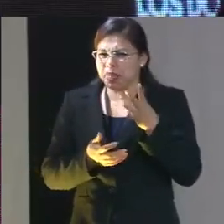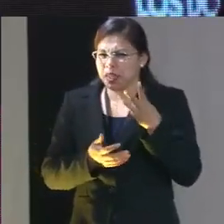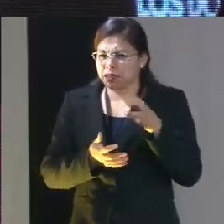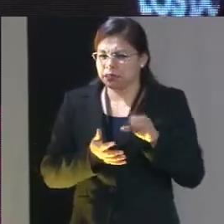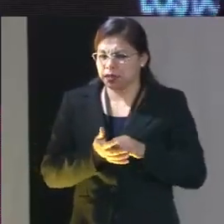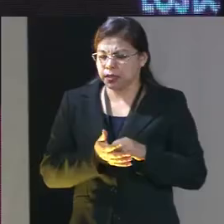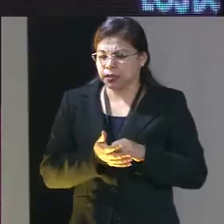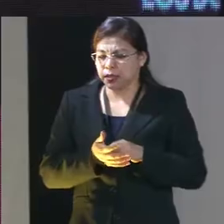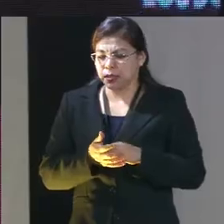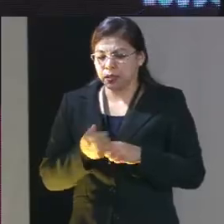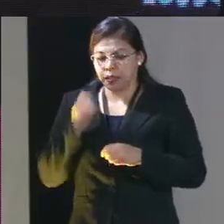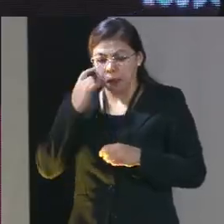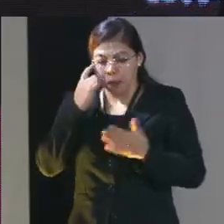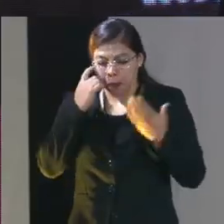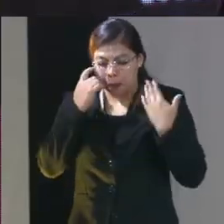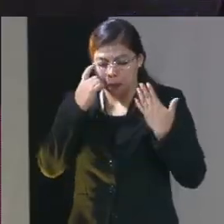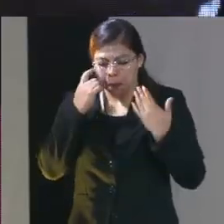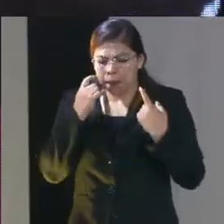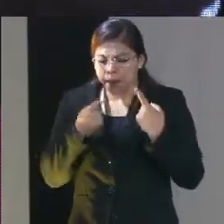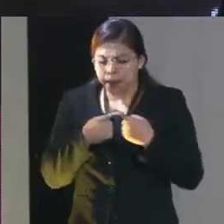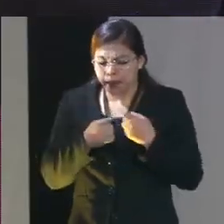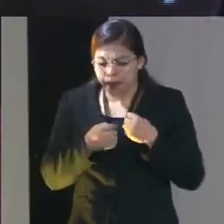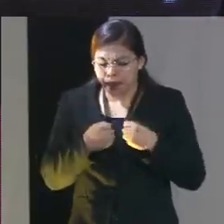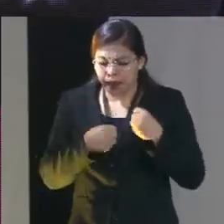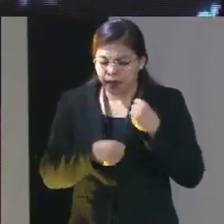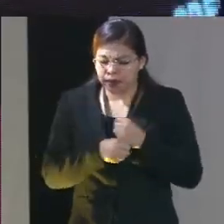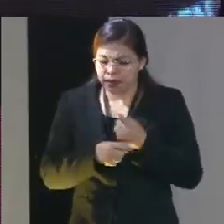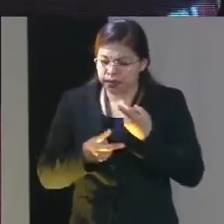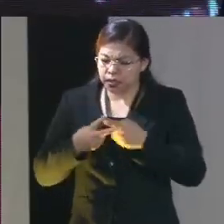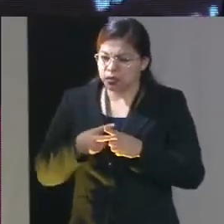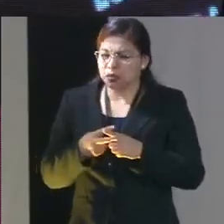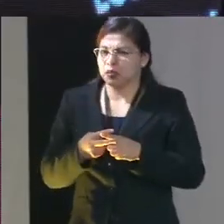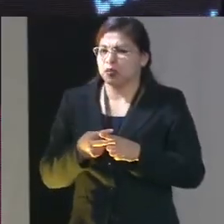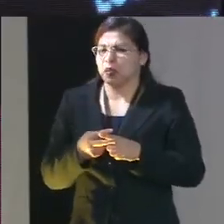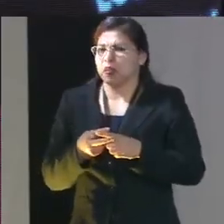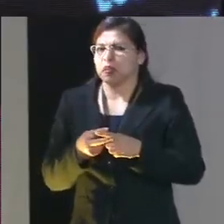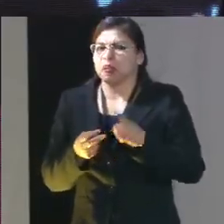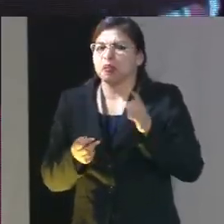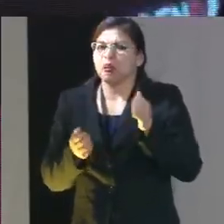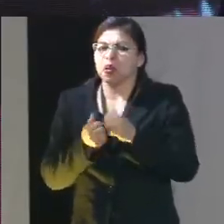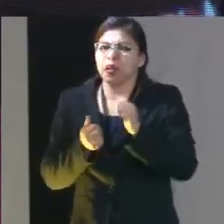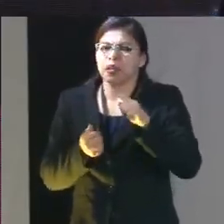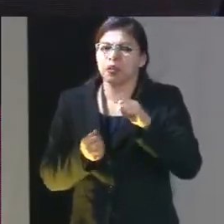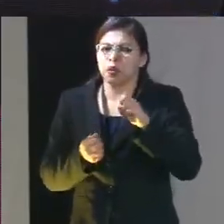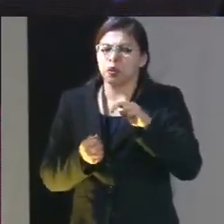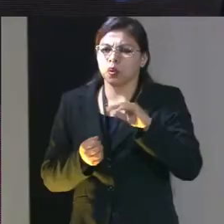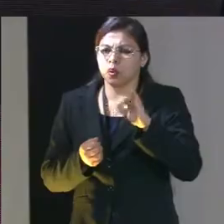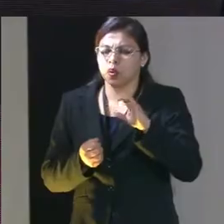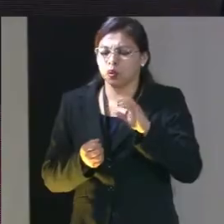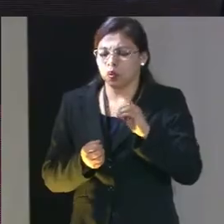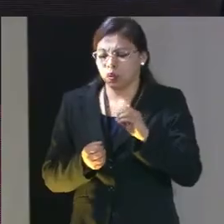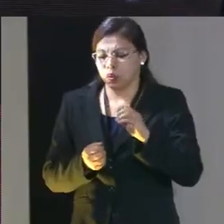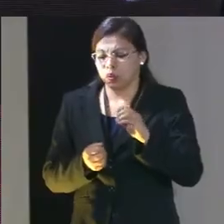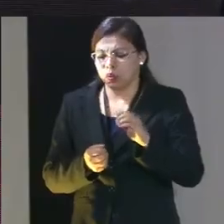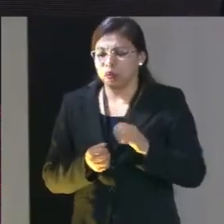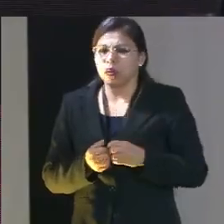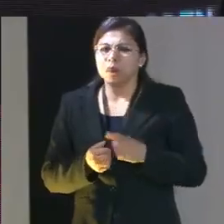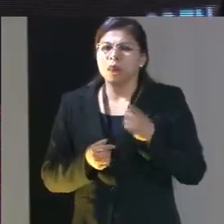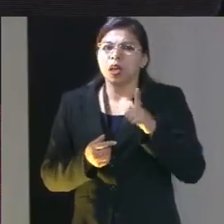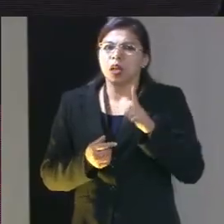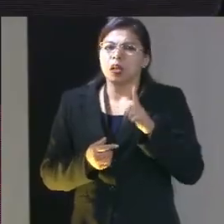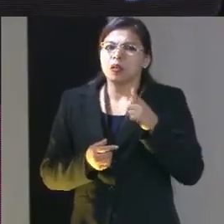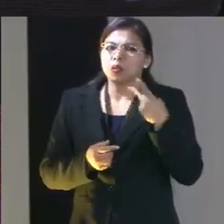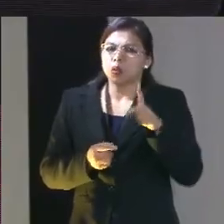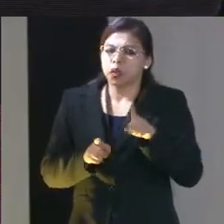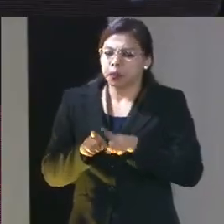Luis Fernando. ¿Qué año? Empezó Armando Bartra con Antonio Helguera. Luis Fernando.